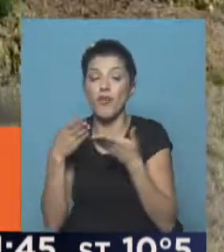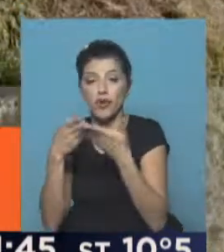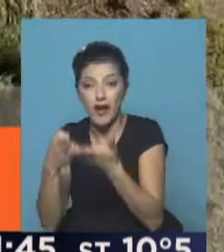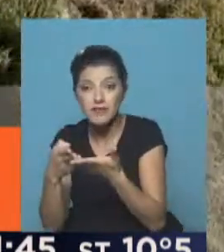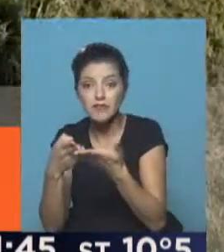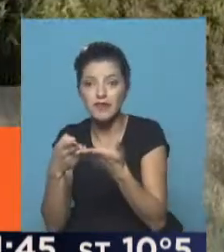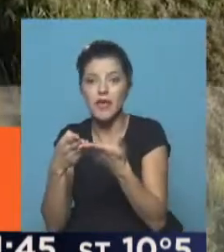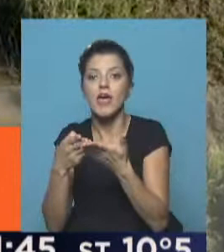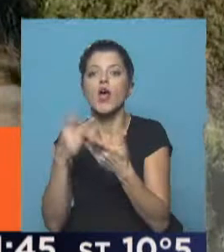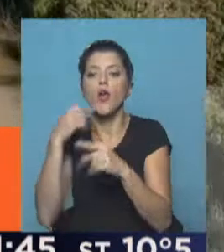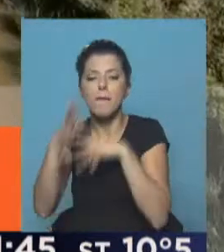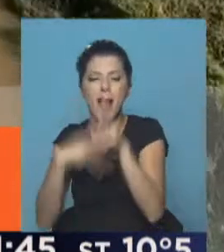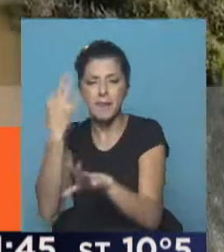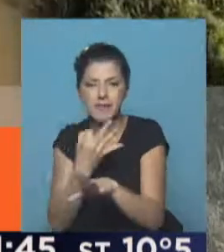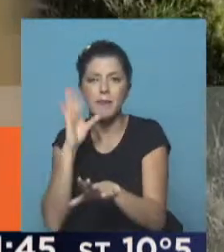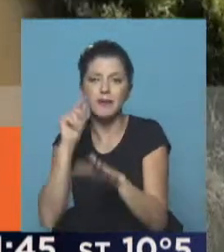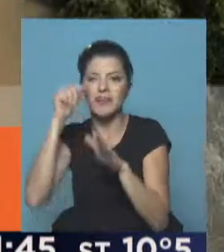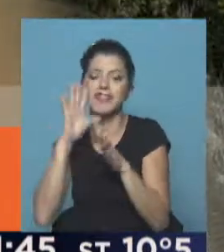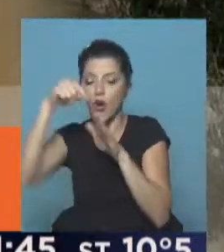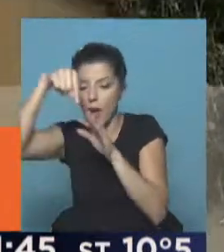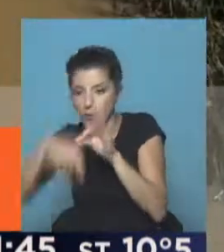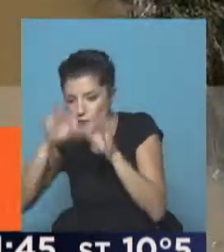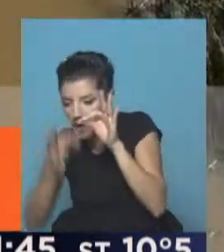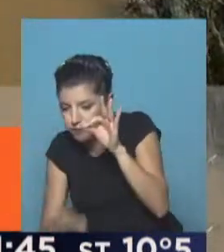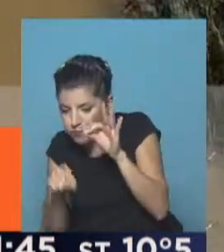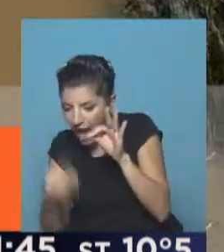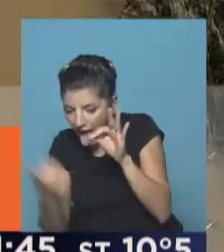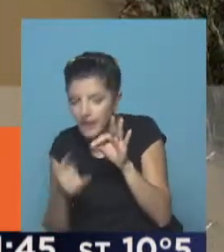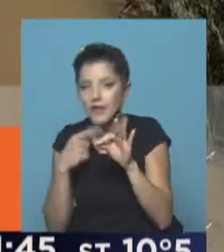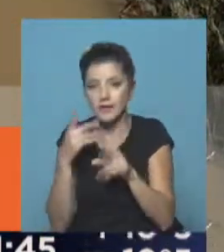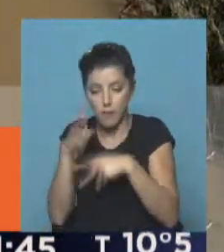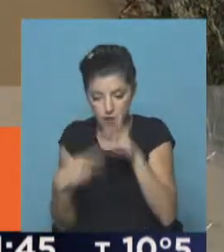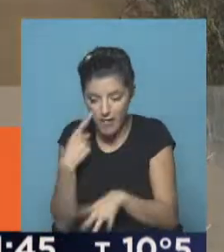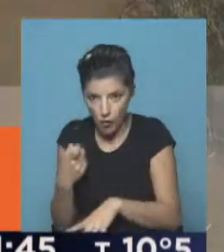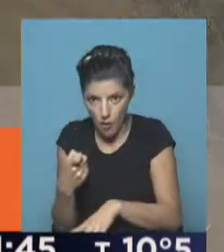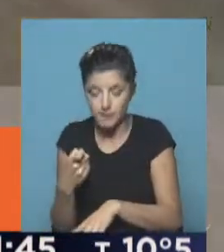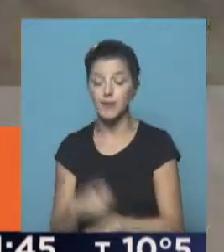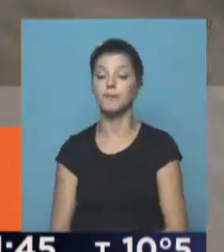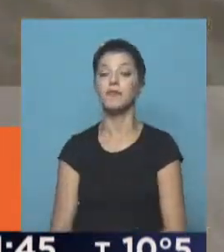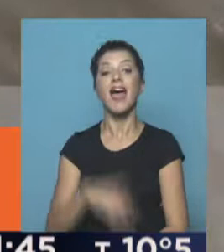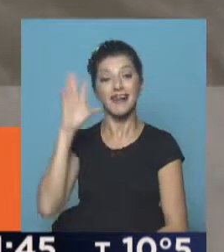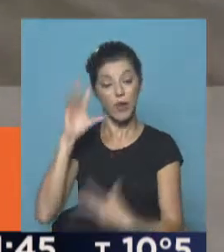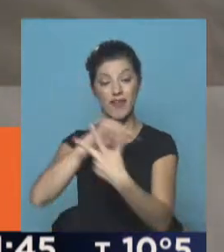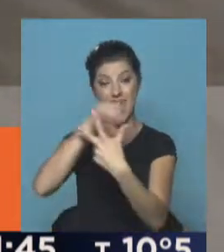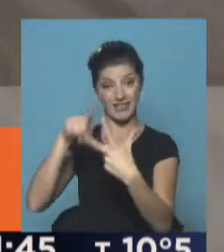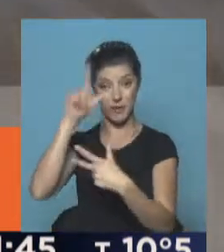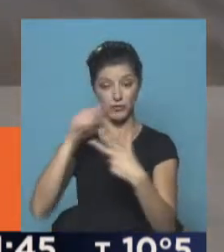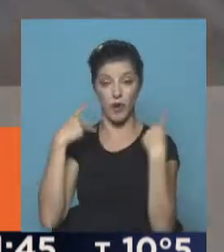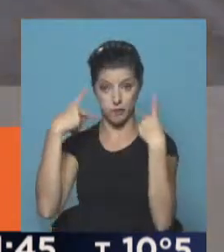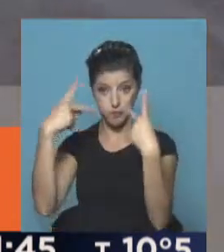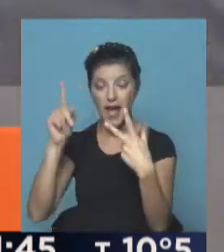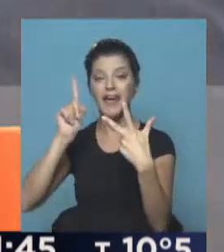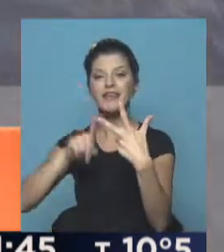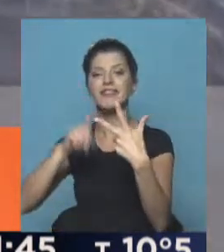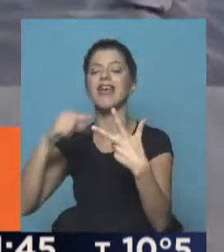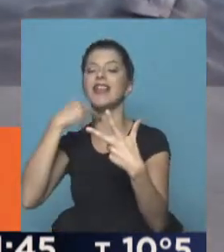de objetos sumergidos. A bordo, recordemos, viajaban los pilotos Matías Ronzano y Manuel Vega, y como pasajero iba Matías Aristi, hijo del propietario